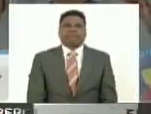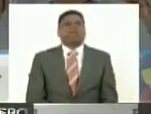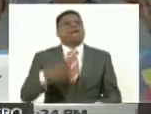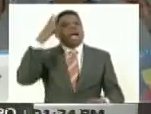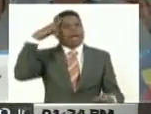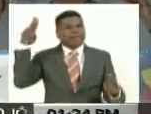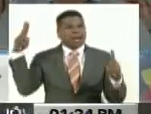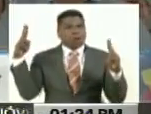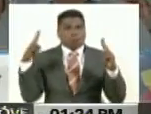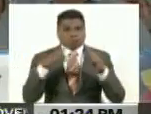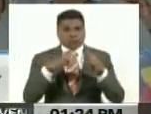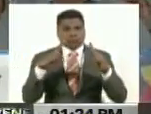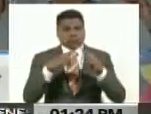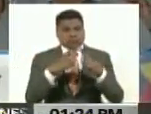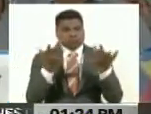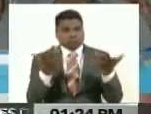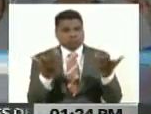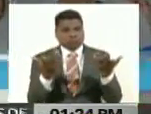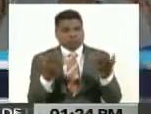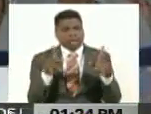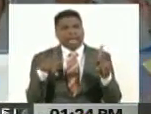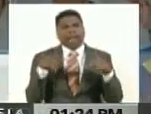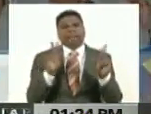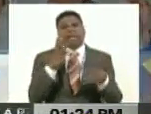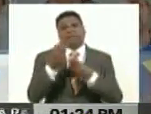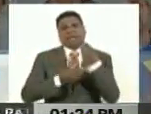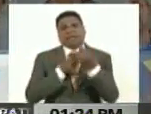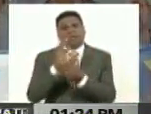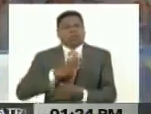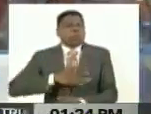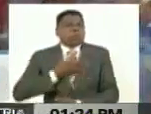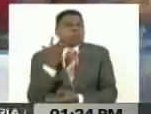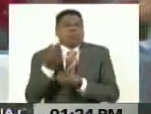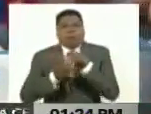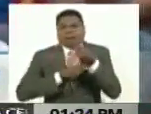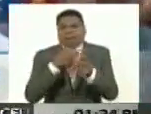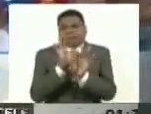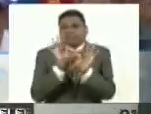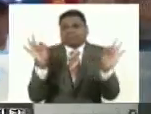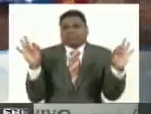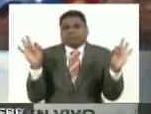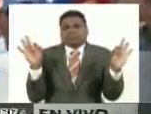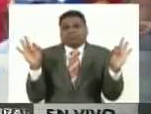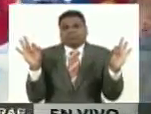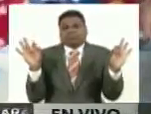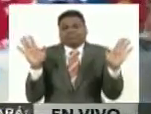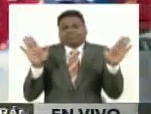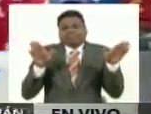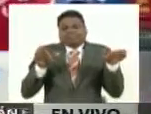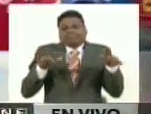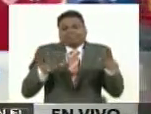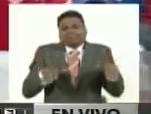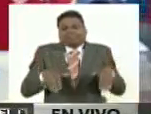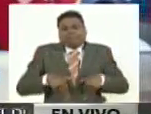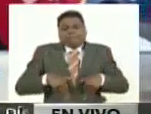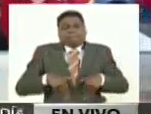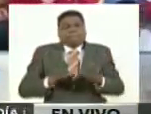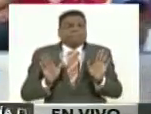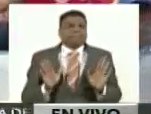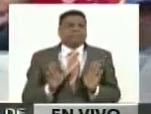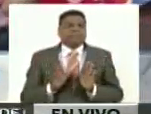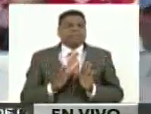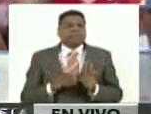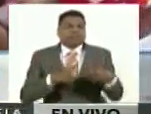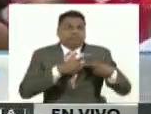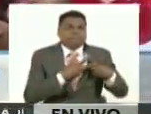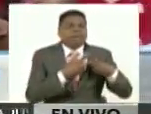Reconoció que lo que intentamos hacer, no pudimos hacerlo. En su valentía,